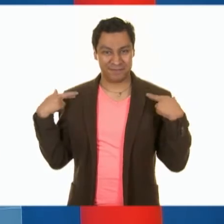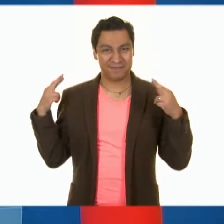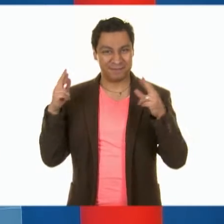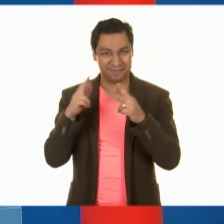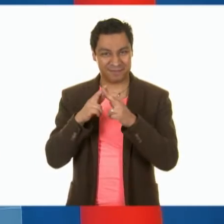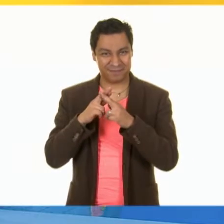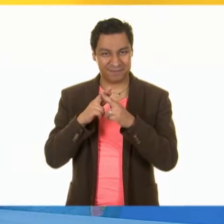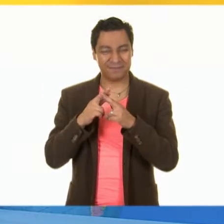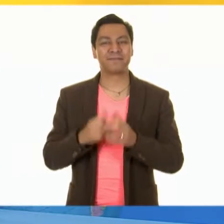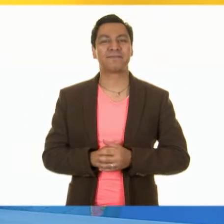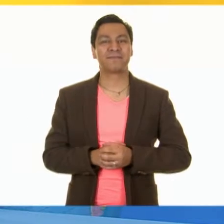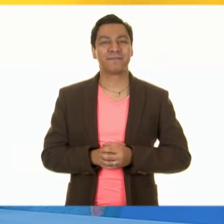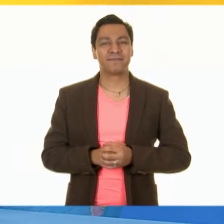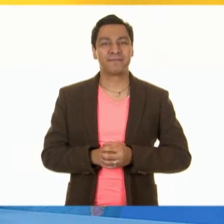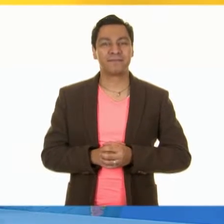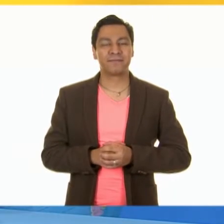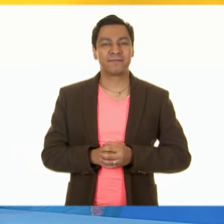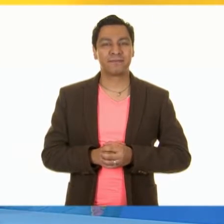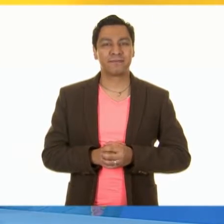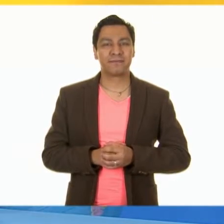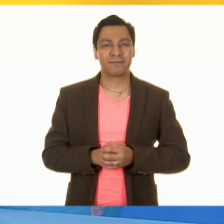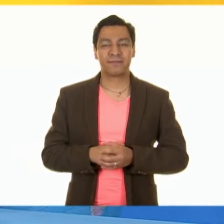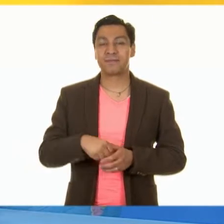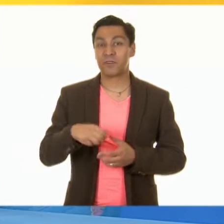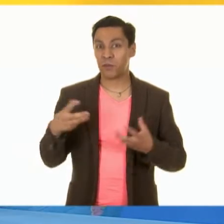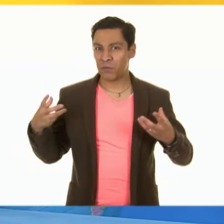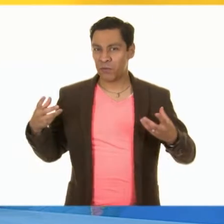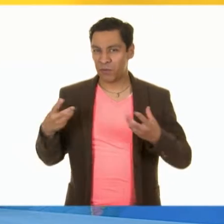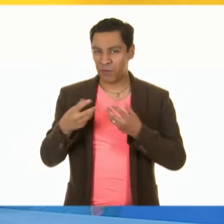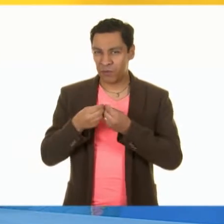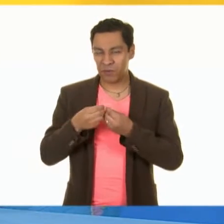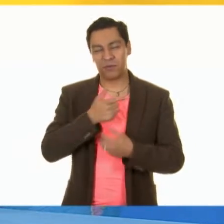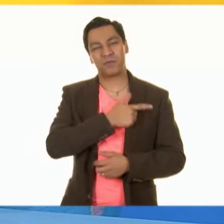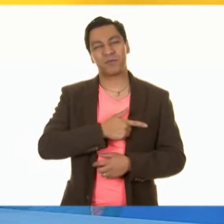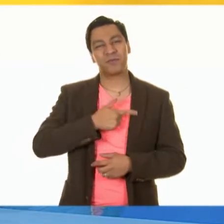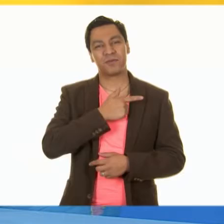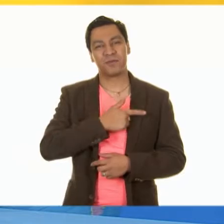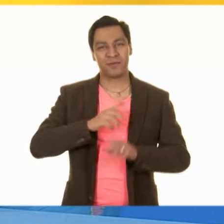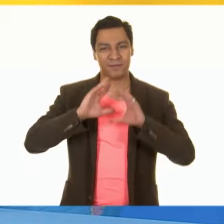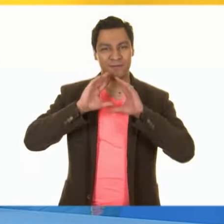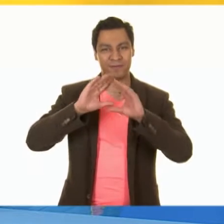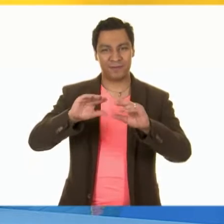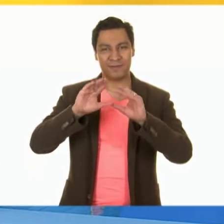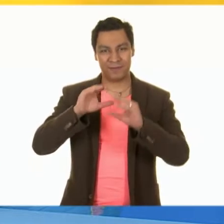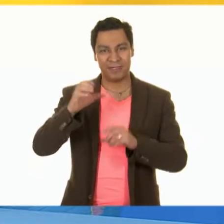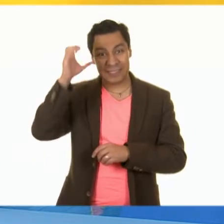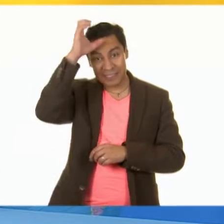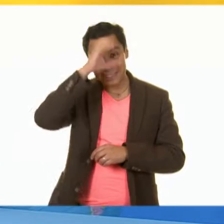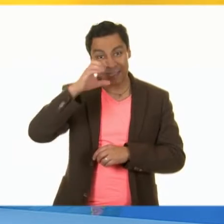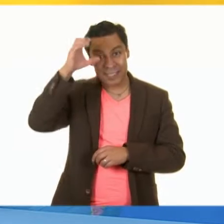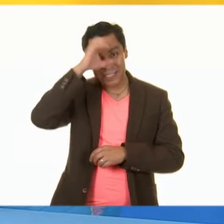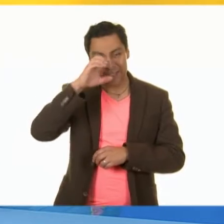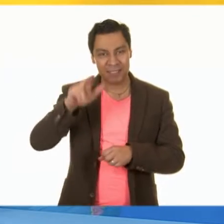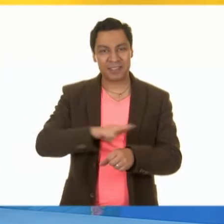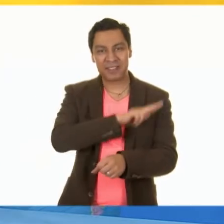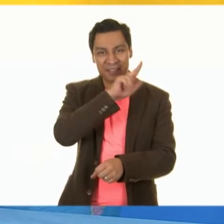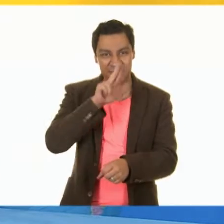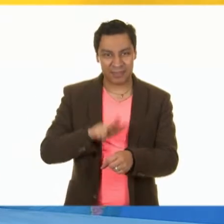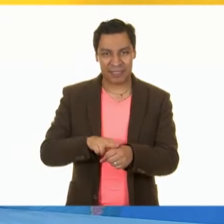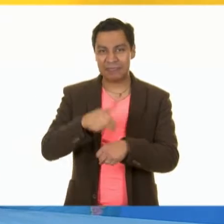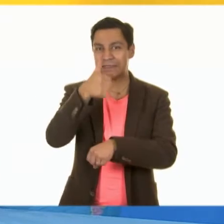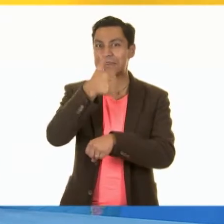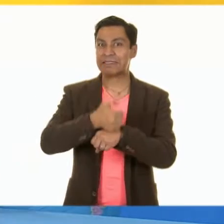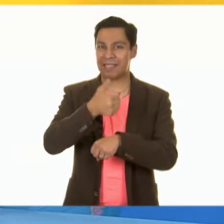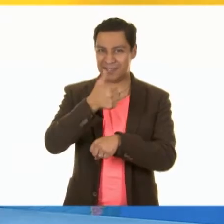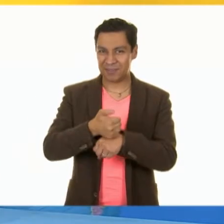Naturales? Listísimos, maestra. Y vamos a tener el gusto de estar con ustedes en esta clase de Ciencias Naturales de sexto grado. Así que, si